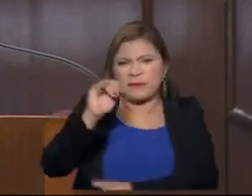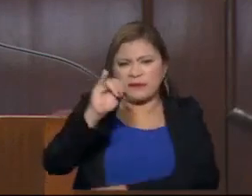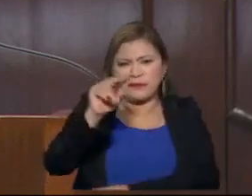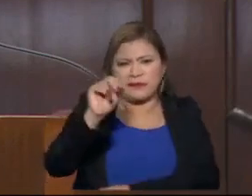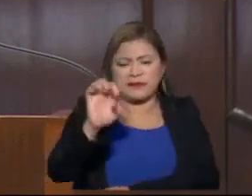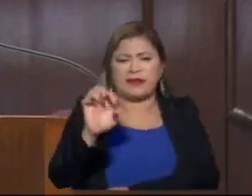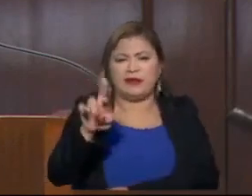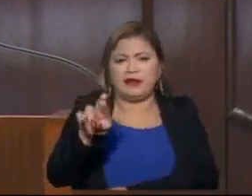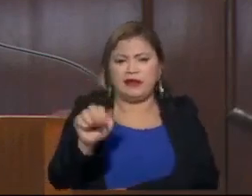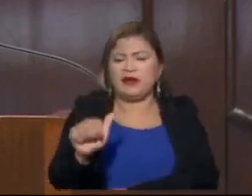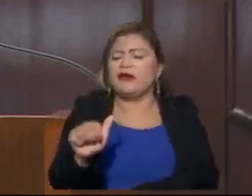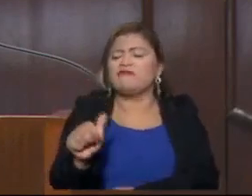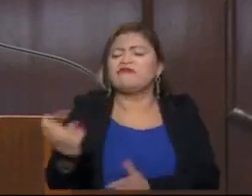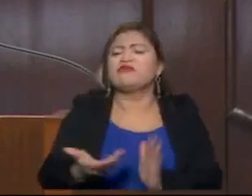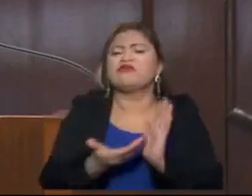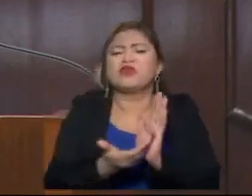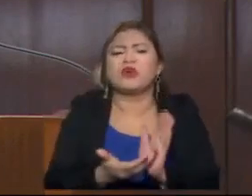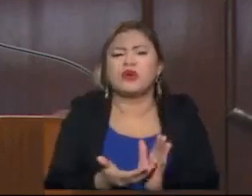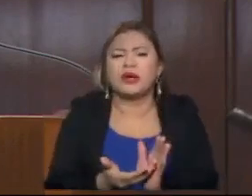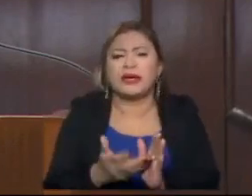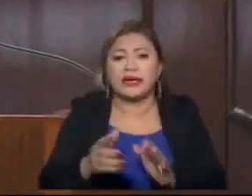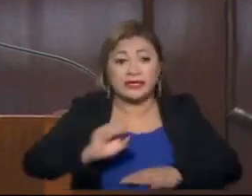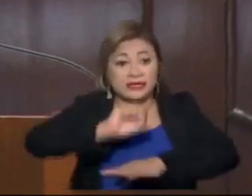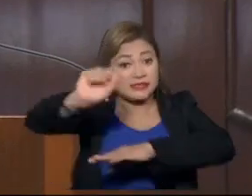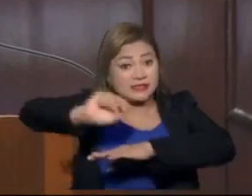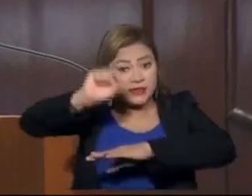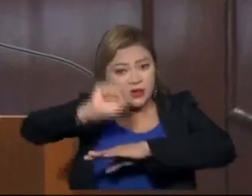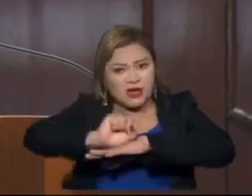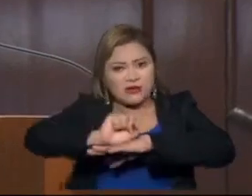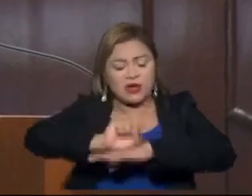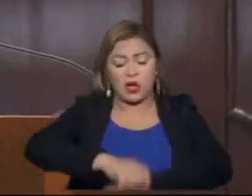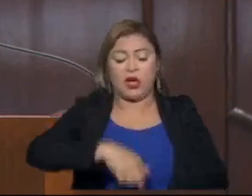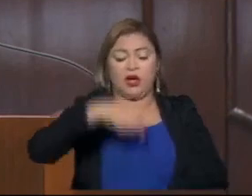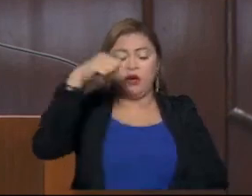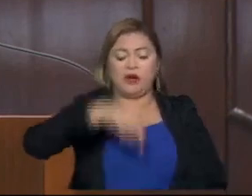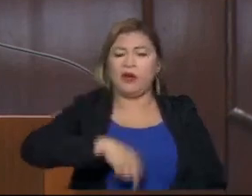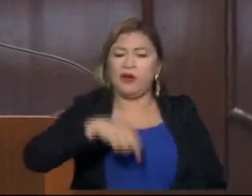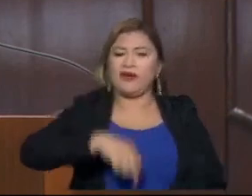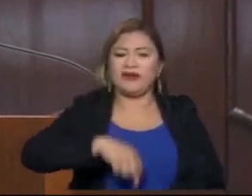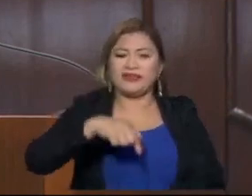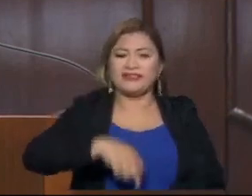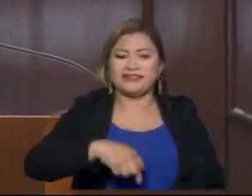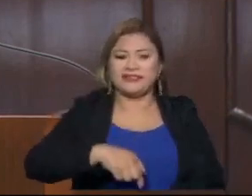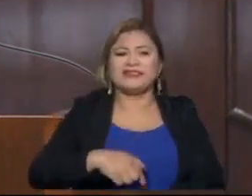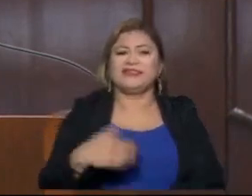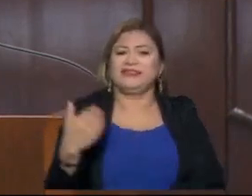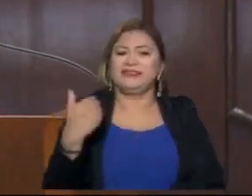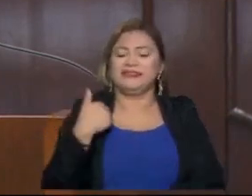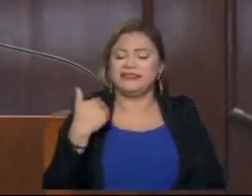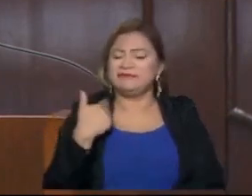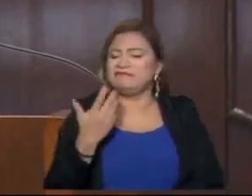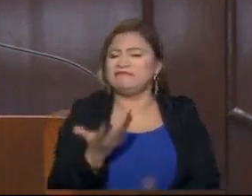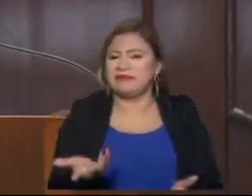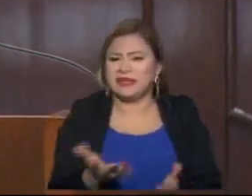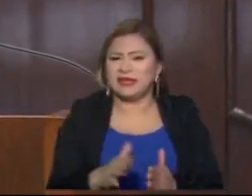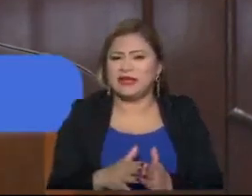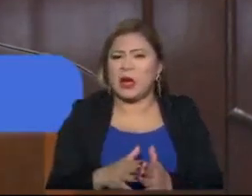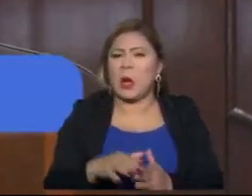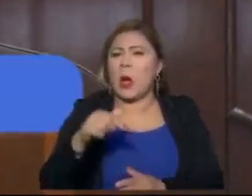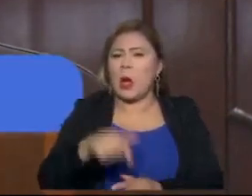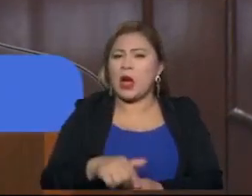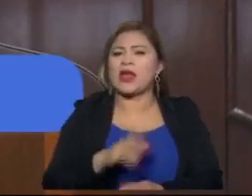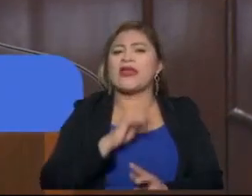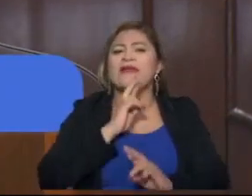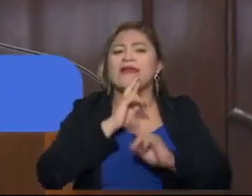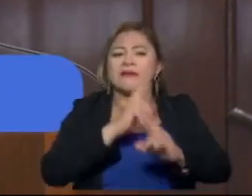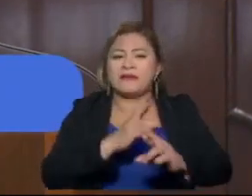demuestra que como sociedad hoy tenemos los pesos y contrapesos que nos permiten